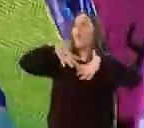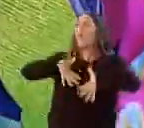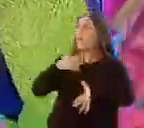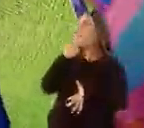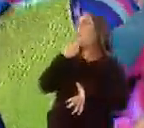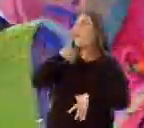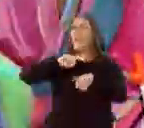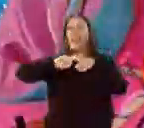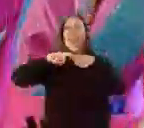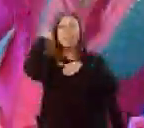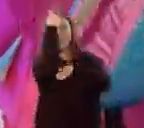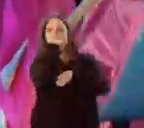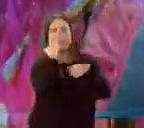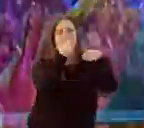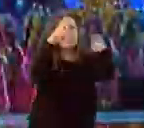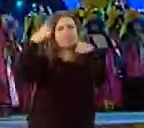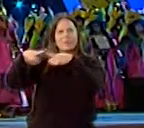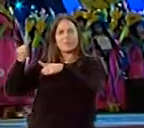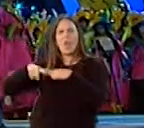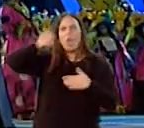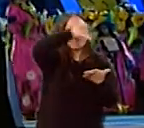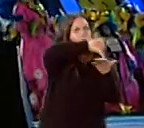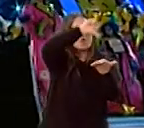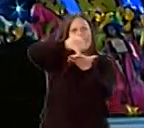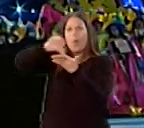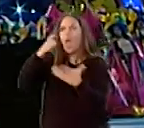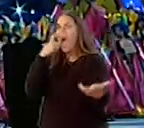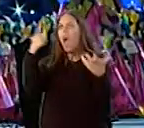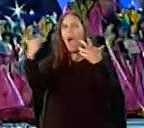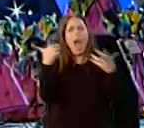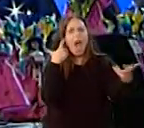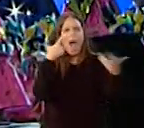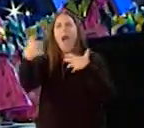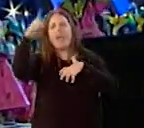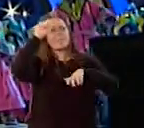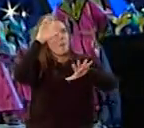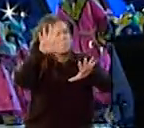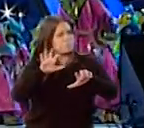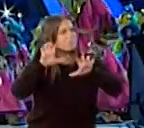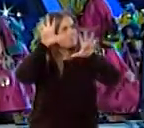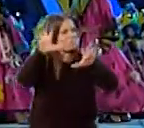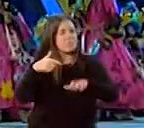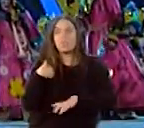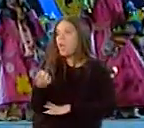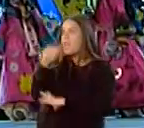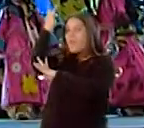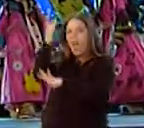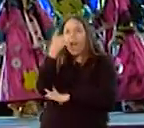el arte de cada ciudad las ideas para de recoger